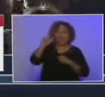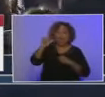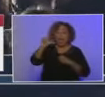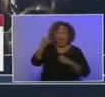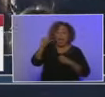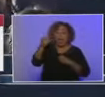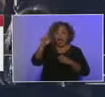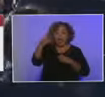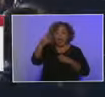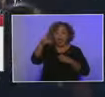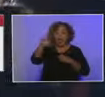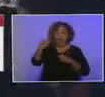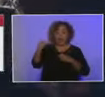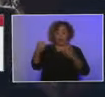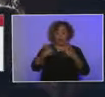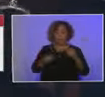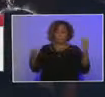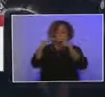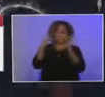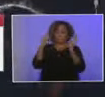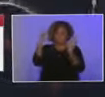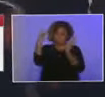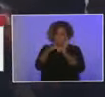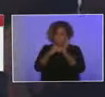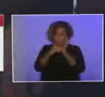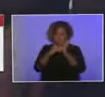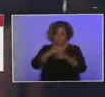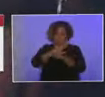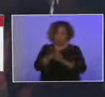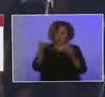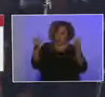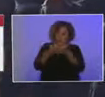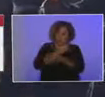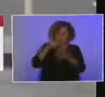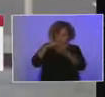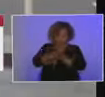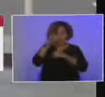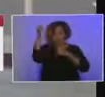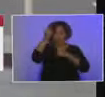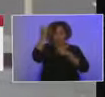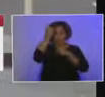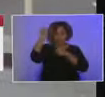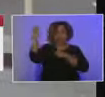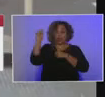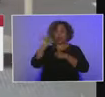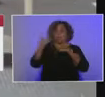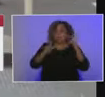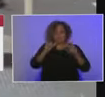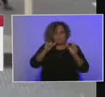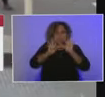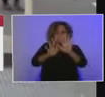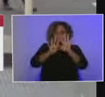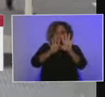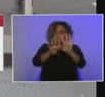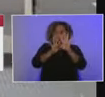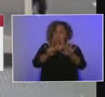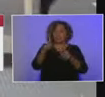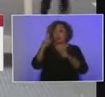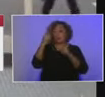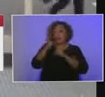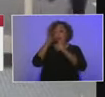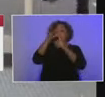se reportaron 1,000 casos nuevos de coronavirus después de esas manifestaciones, las personas no han cedido. Sobre todo en los condados